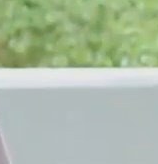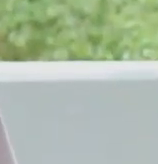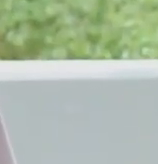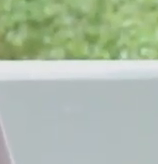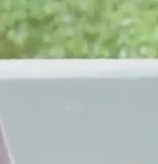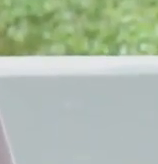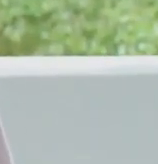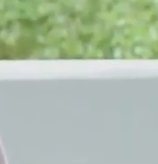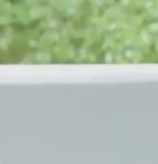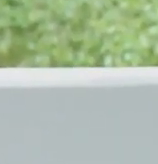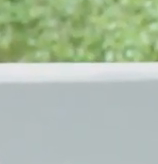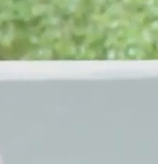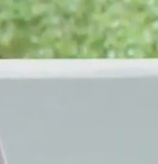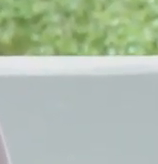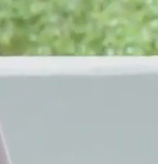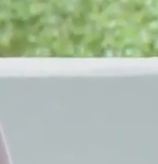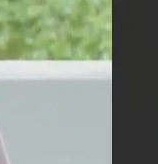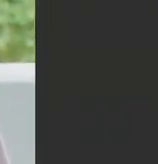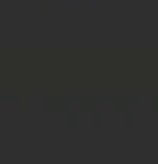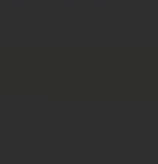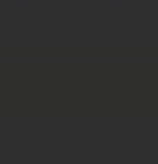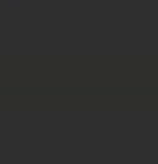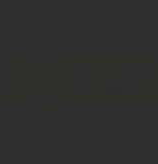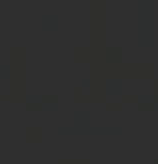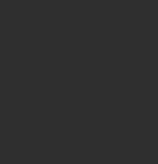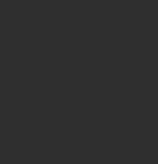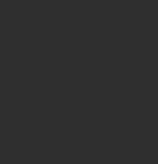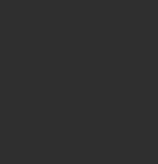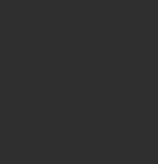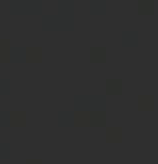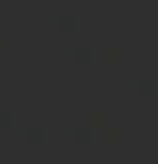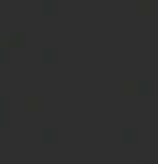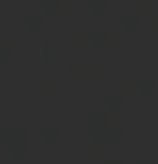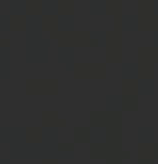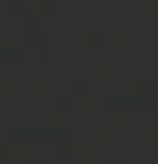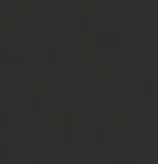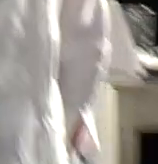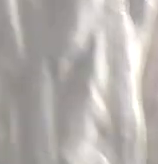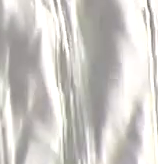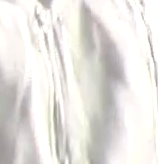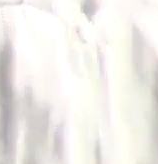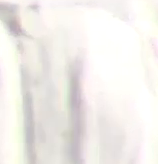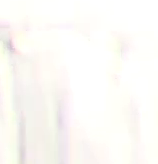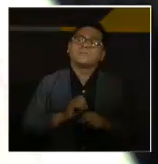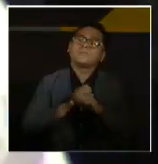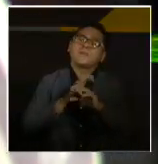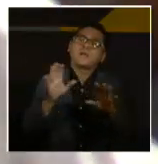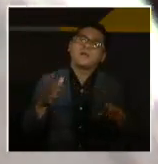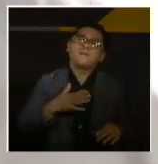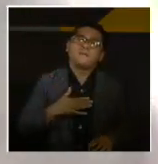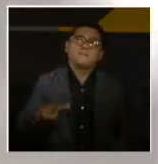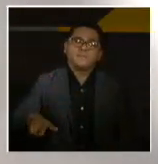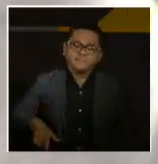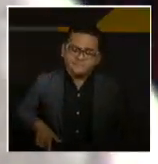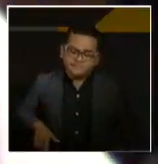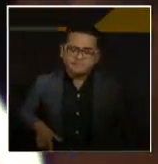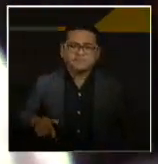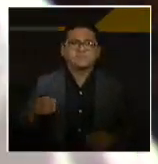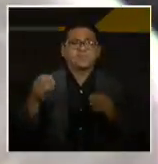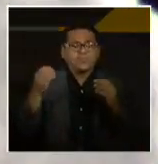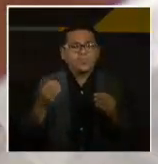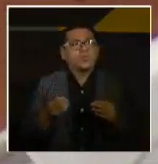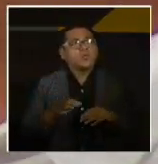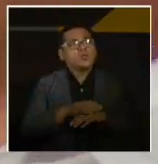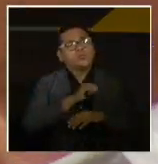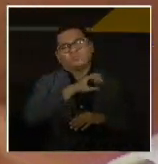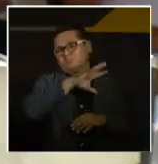¿Cómo evitaría la corrupción en las compras de gobierno? Adelante, candidato. Claro que sí. En mi gobierno vamos a llevar a cabo